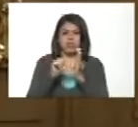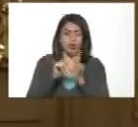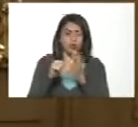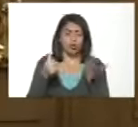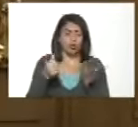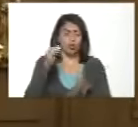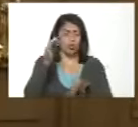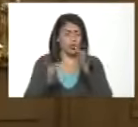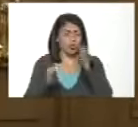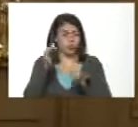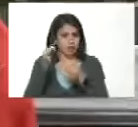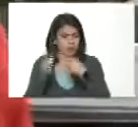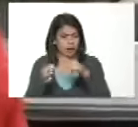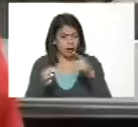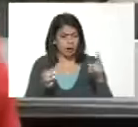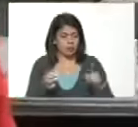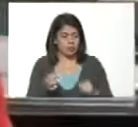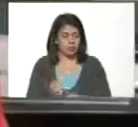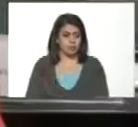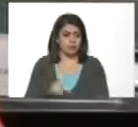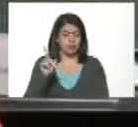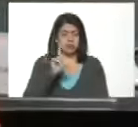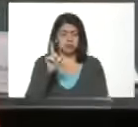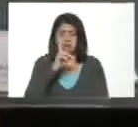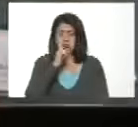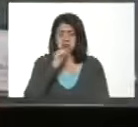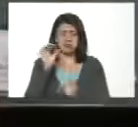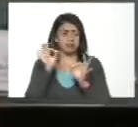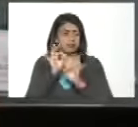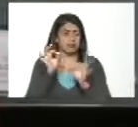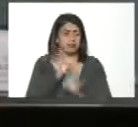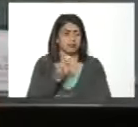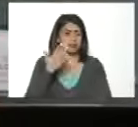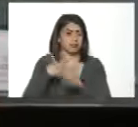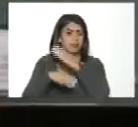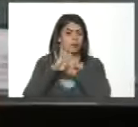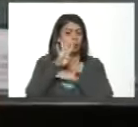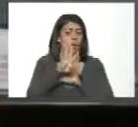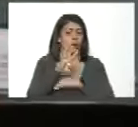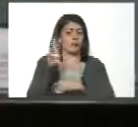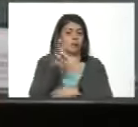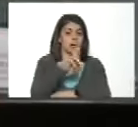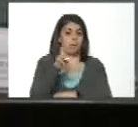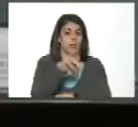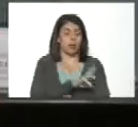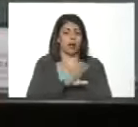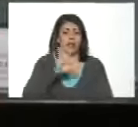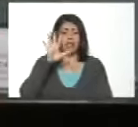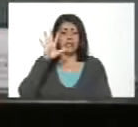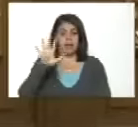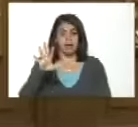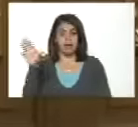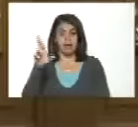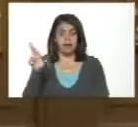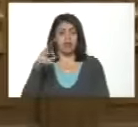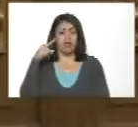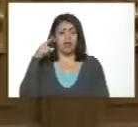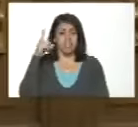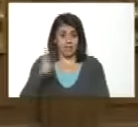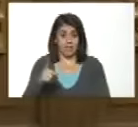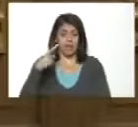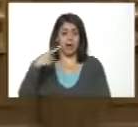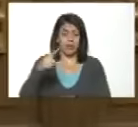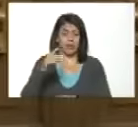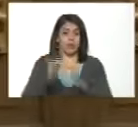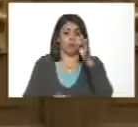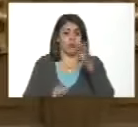¿Y hubo justicia? No, no hubo justicia. Carajo, eso fue en la Cuarta República. En la Quinta República tiene que haber justicia.